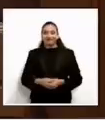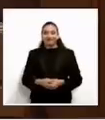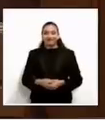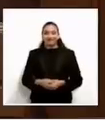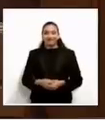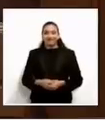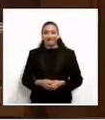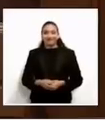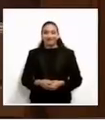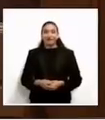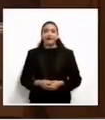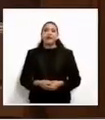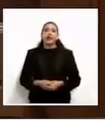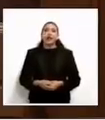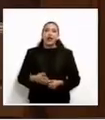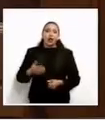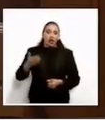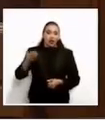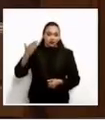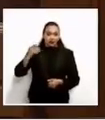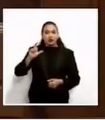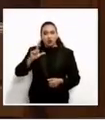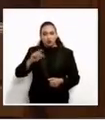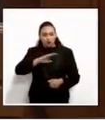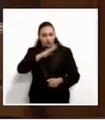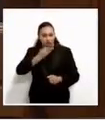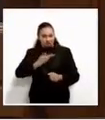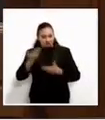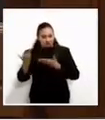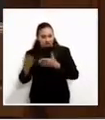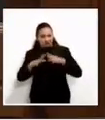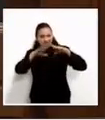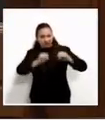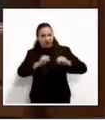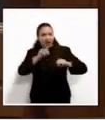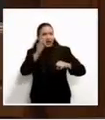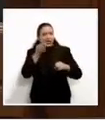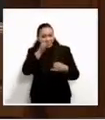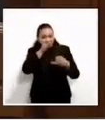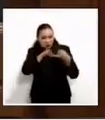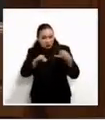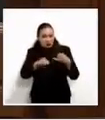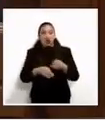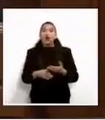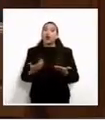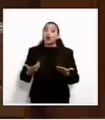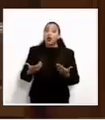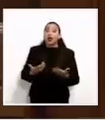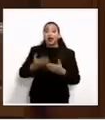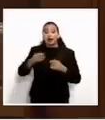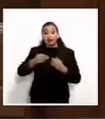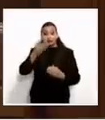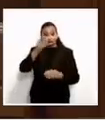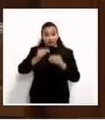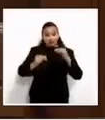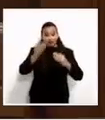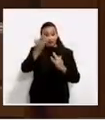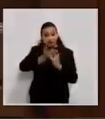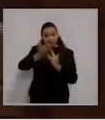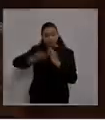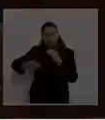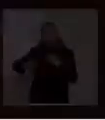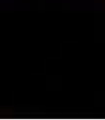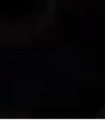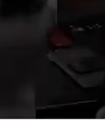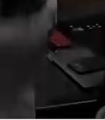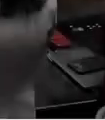degradación política y a la incomprensión de la legitimidad, es donde están apostando por la violencia. Ahora, digamos que en